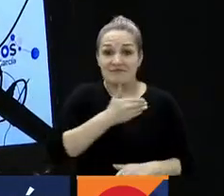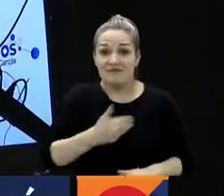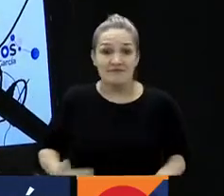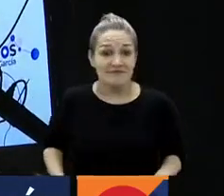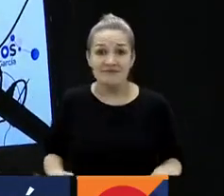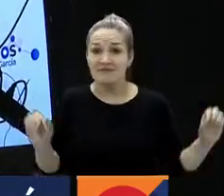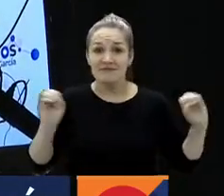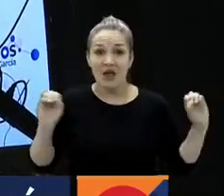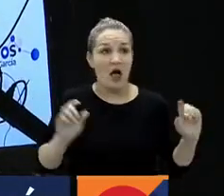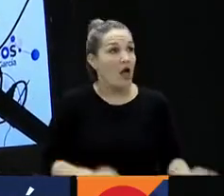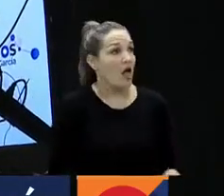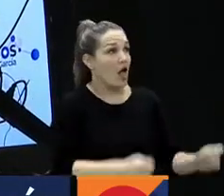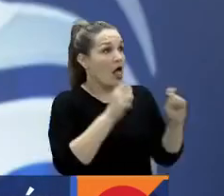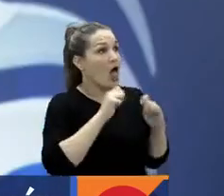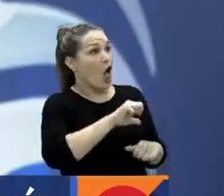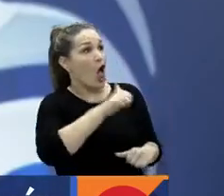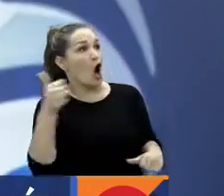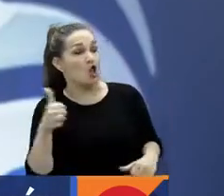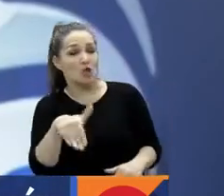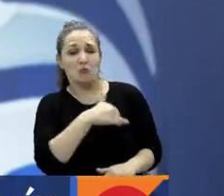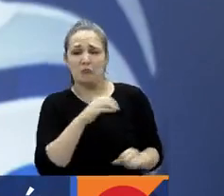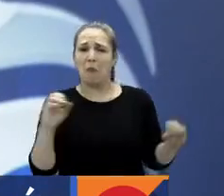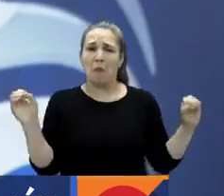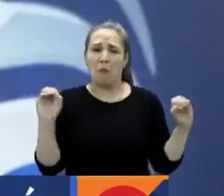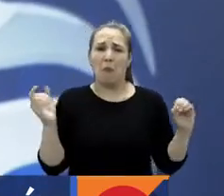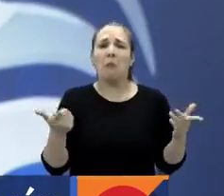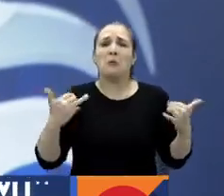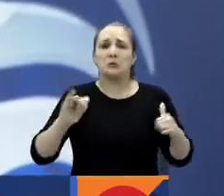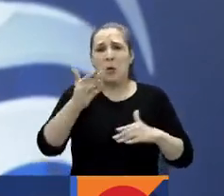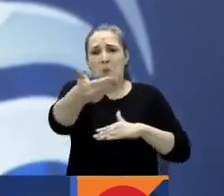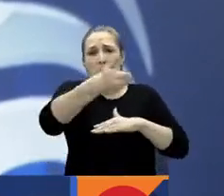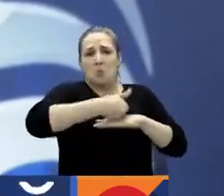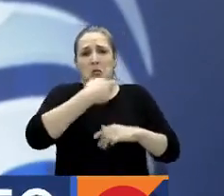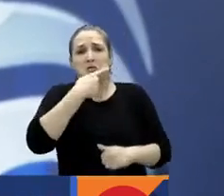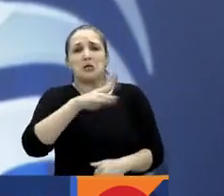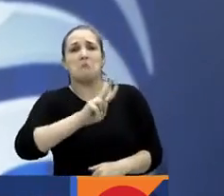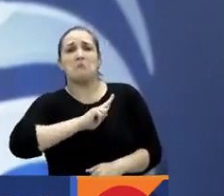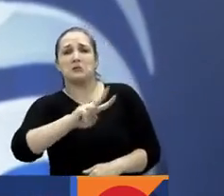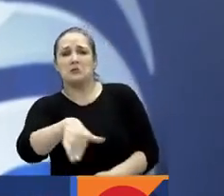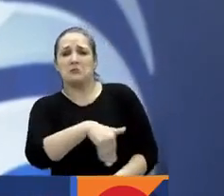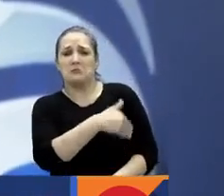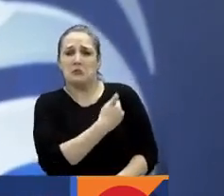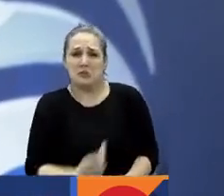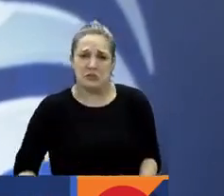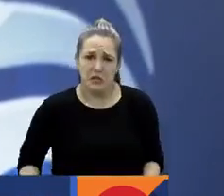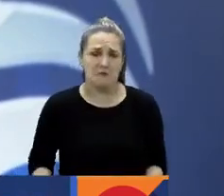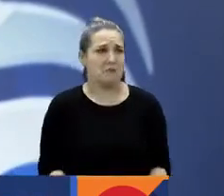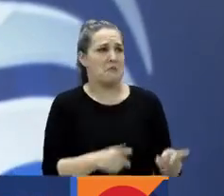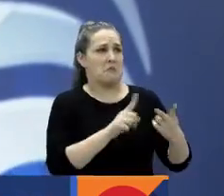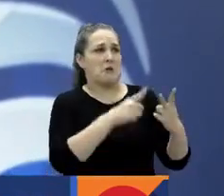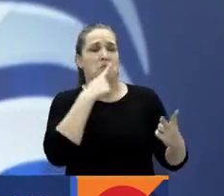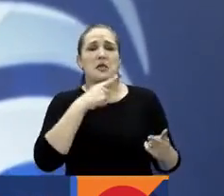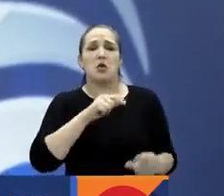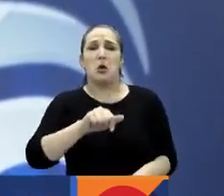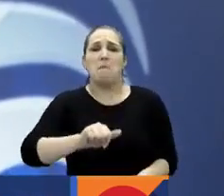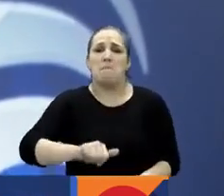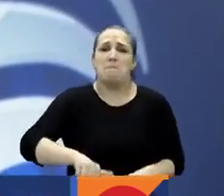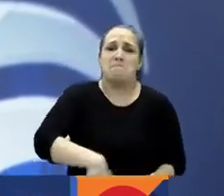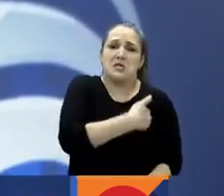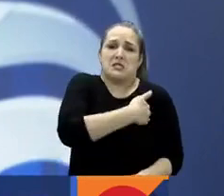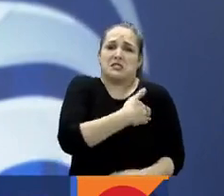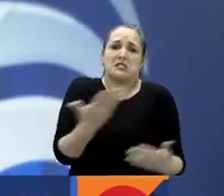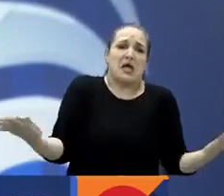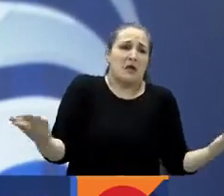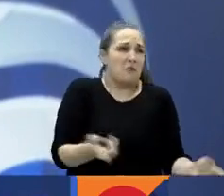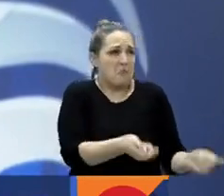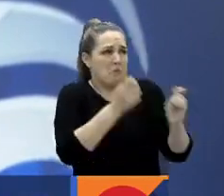aceptará ningún cargo público. Me han ofrecido la vicepresidencia, que me dan 10 ministerios, que bueno,